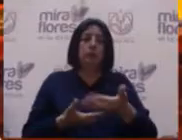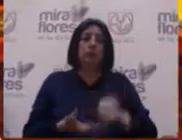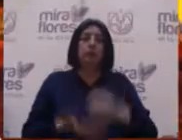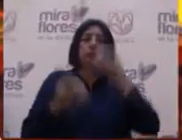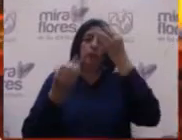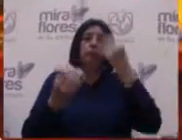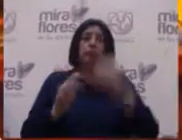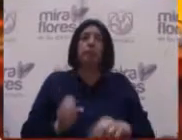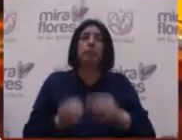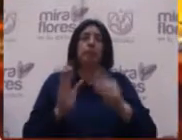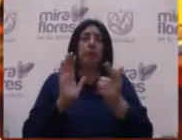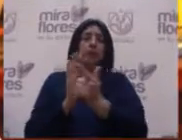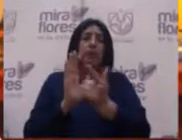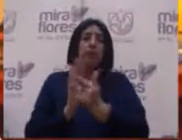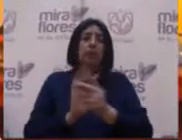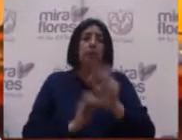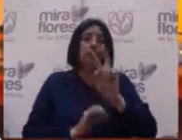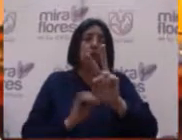informe legal